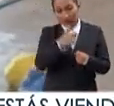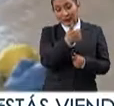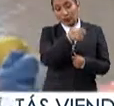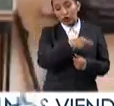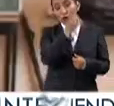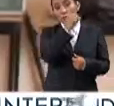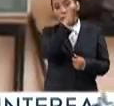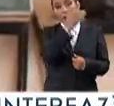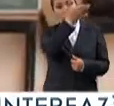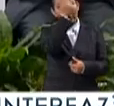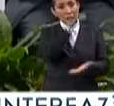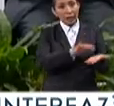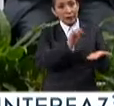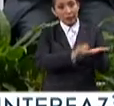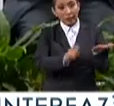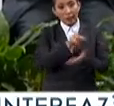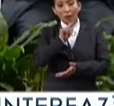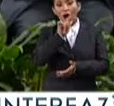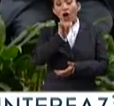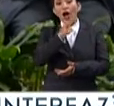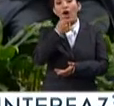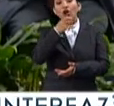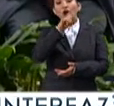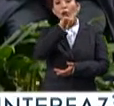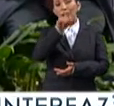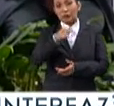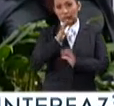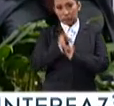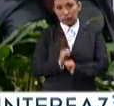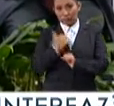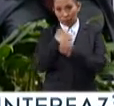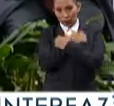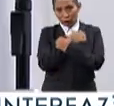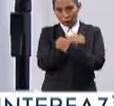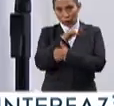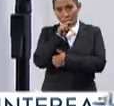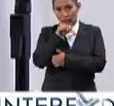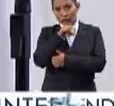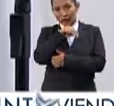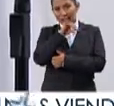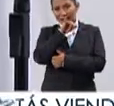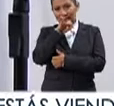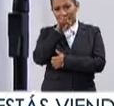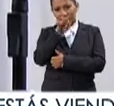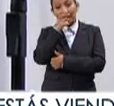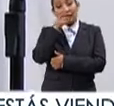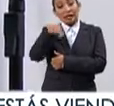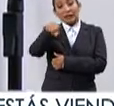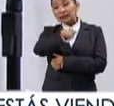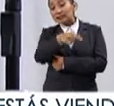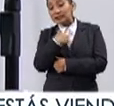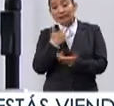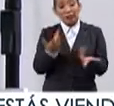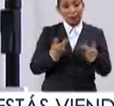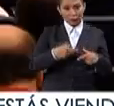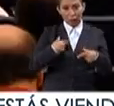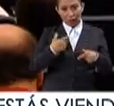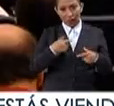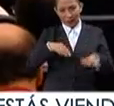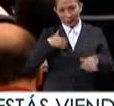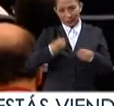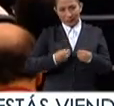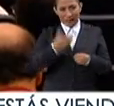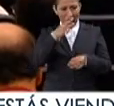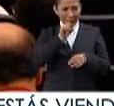por ciento es analfabeta paola gómez oficial nacional de educación de unicef detalló que la población afrodescendiente en